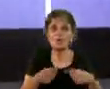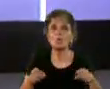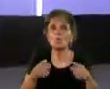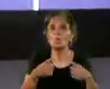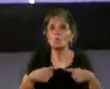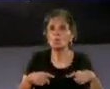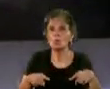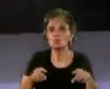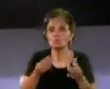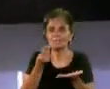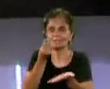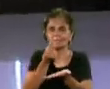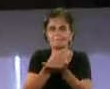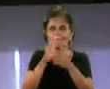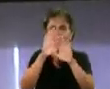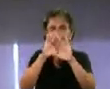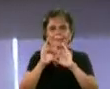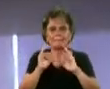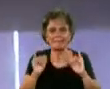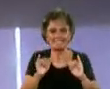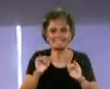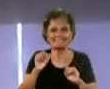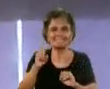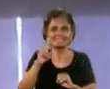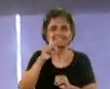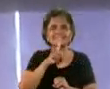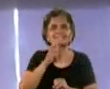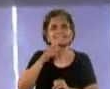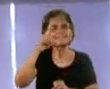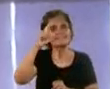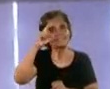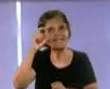de Paz. Lito Vitale, Hilda Lizarazo,